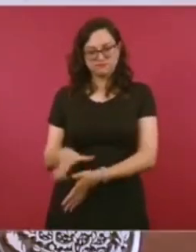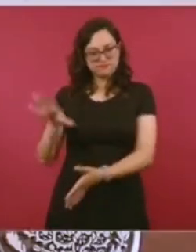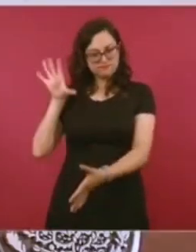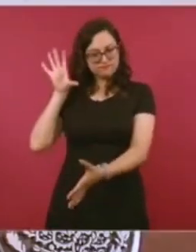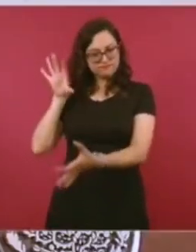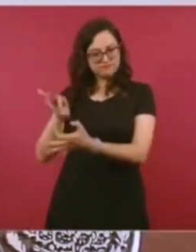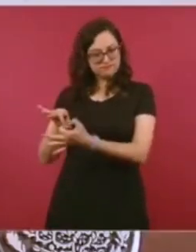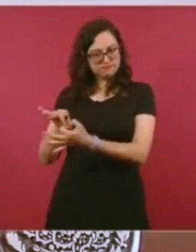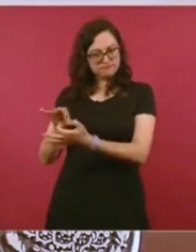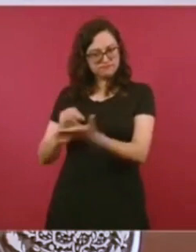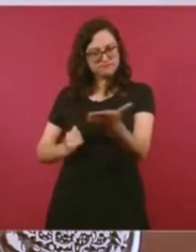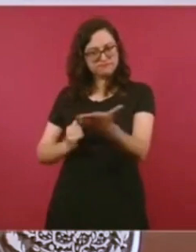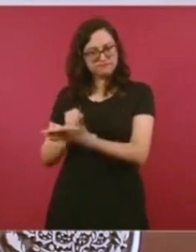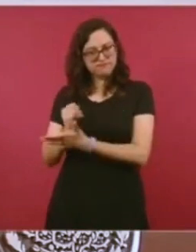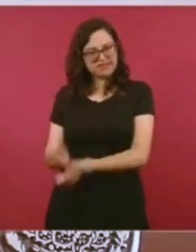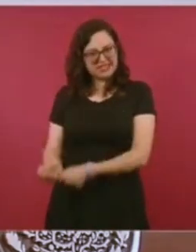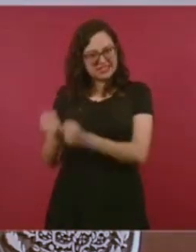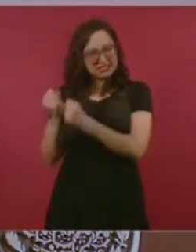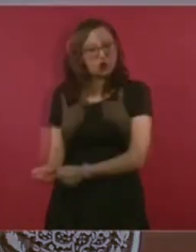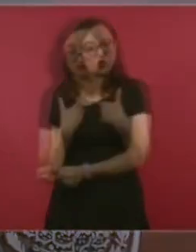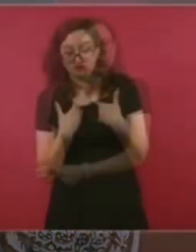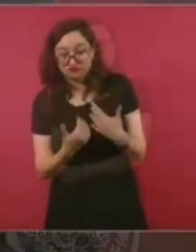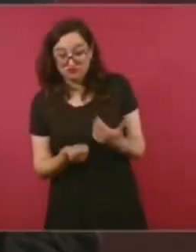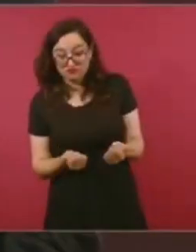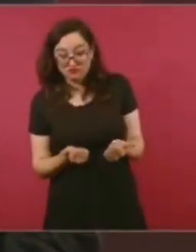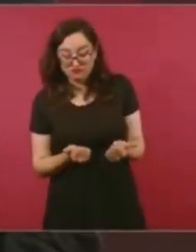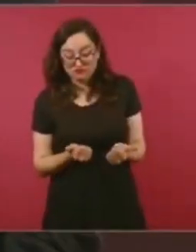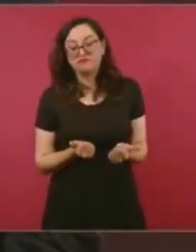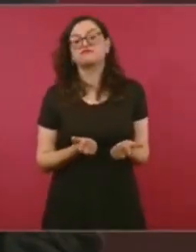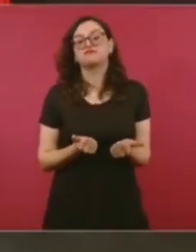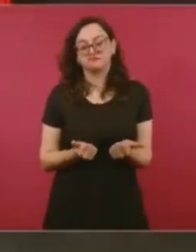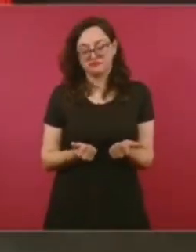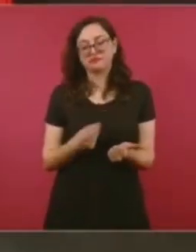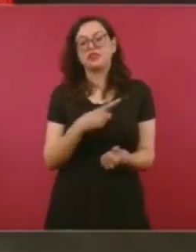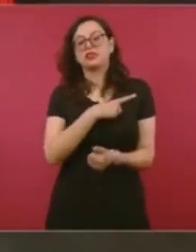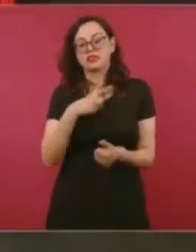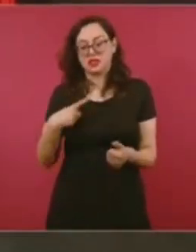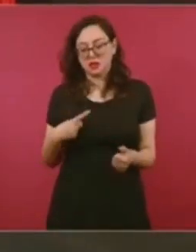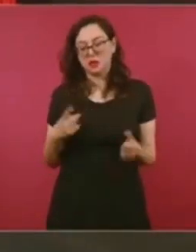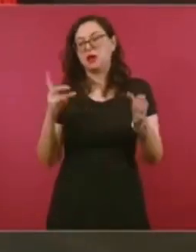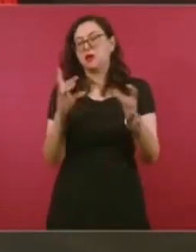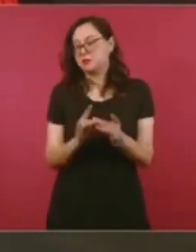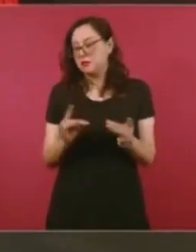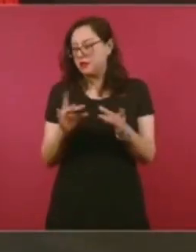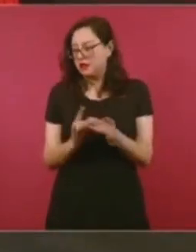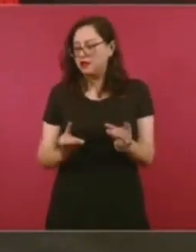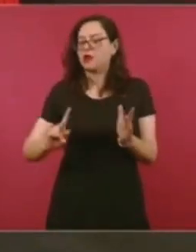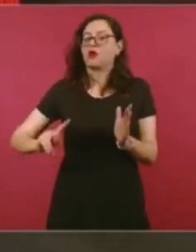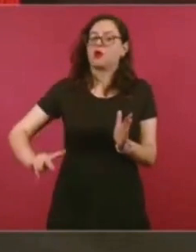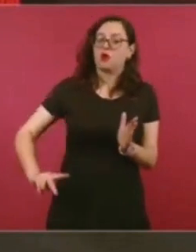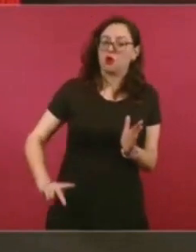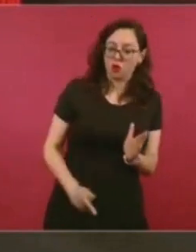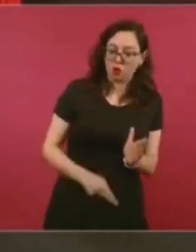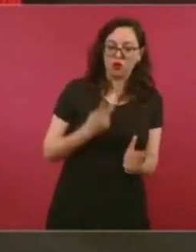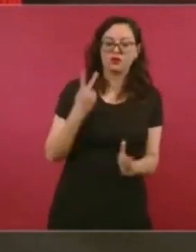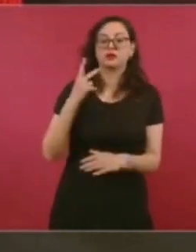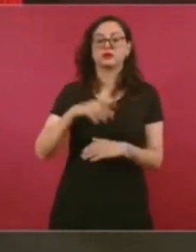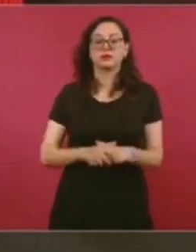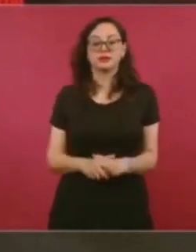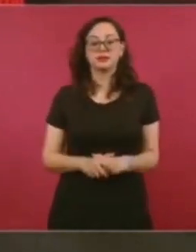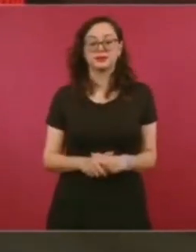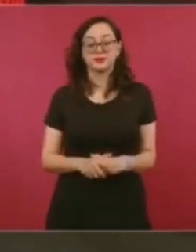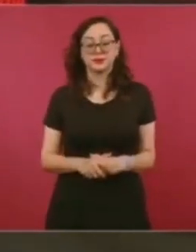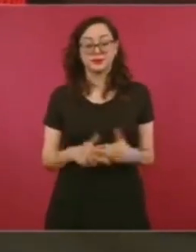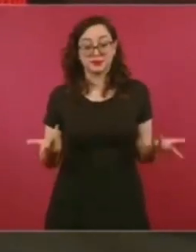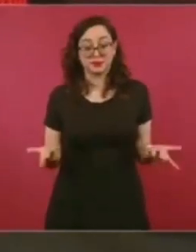en nuestros ideales y nuestros principios es comprensible que la oligarquía se sienta amenazada y desate una guerra sucia en contra